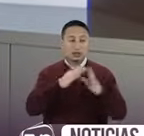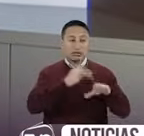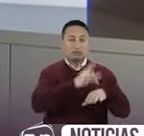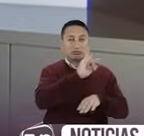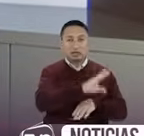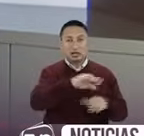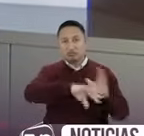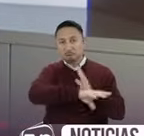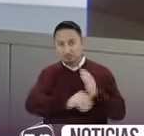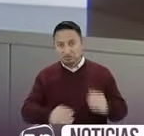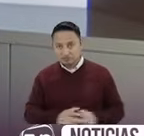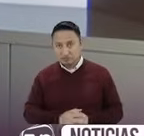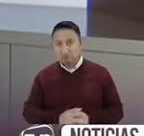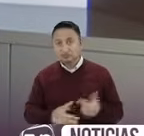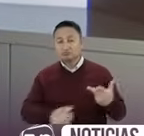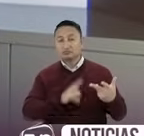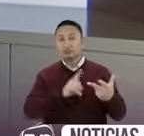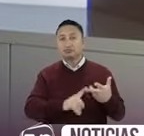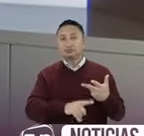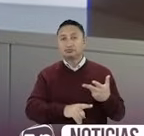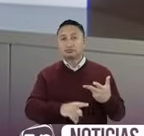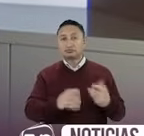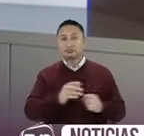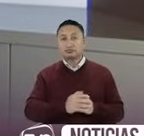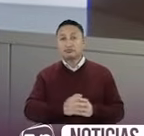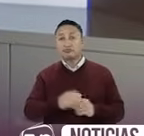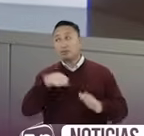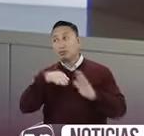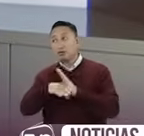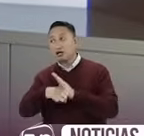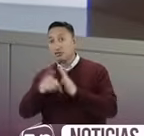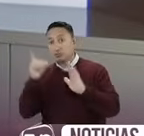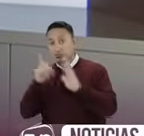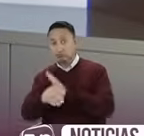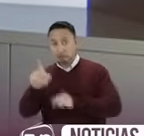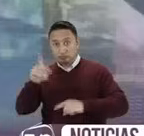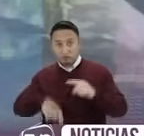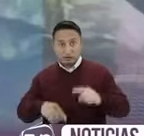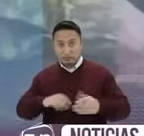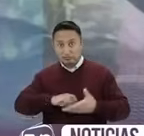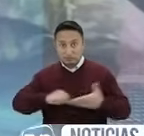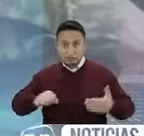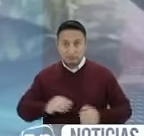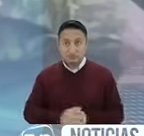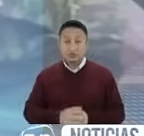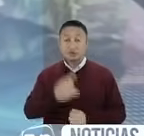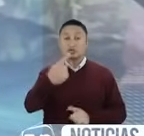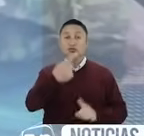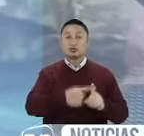que no puedo ir a un banco a hacer un depósito, a hacer un retiro. En un mes,